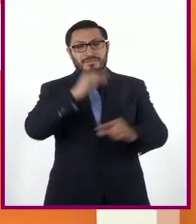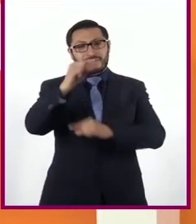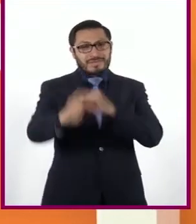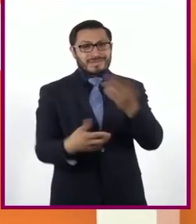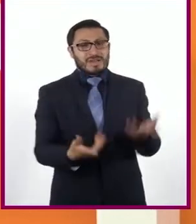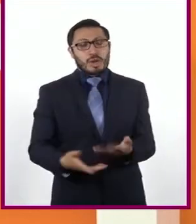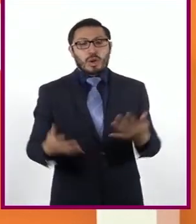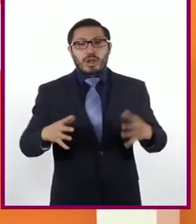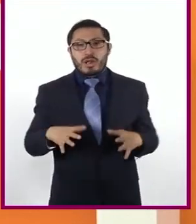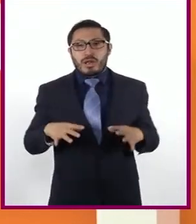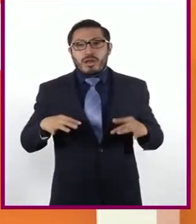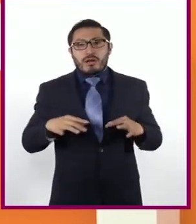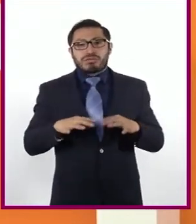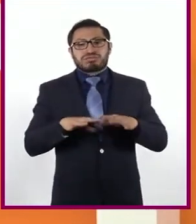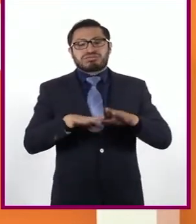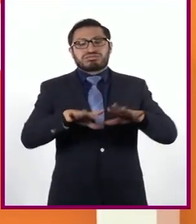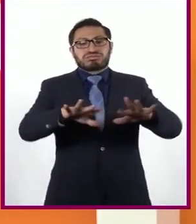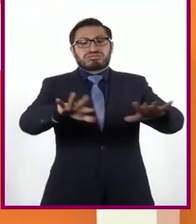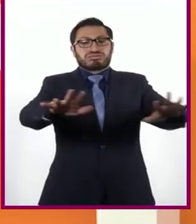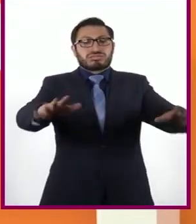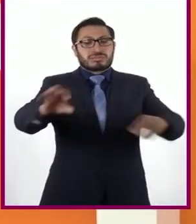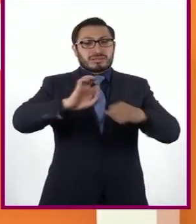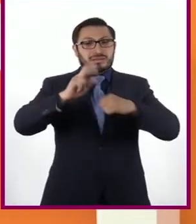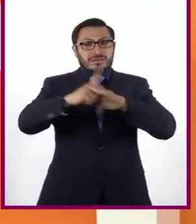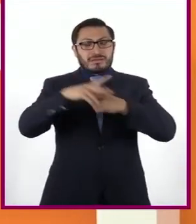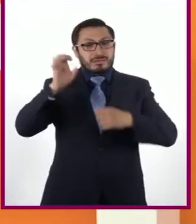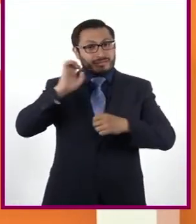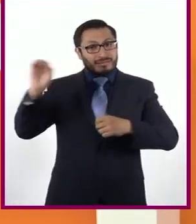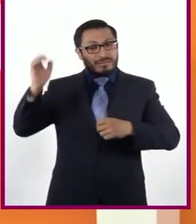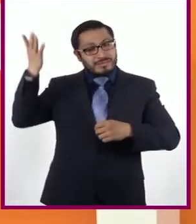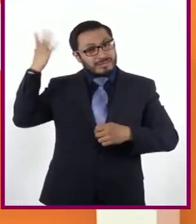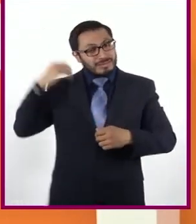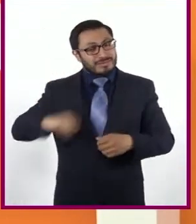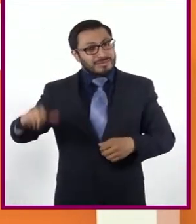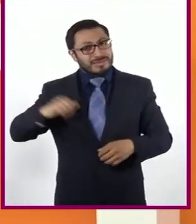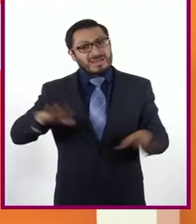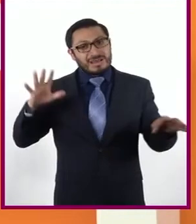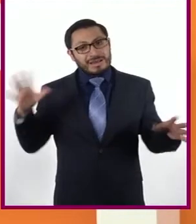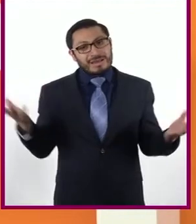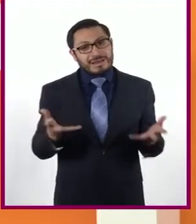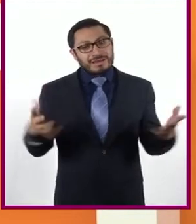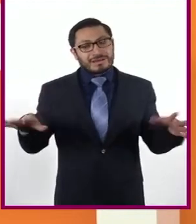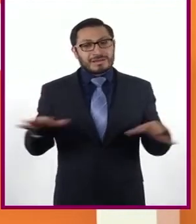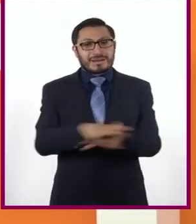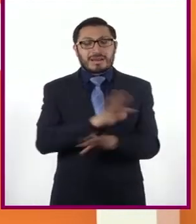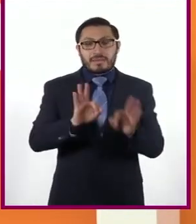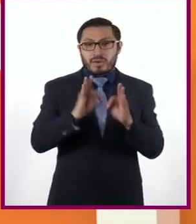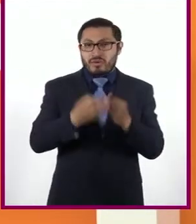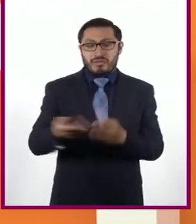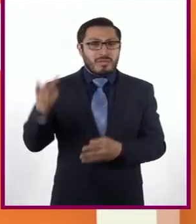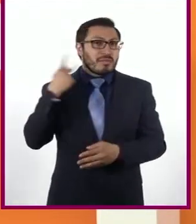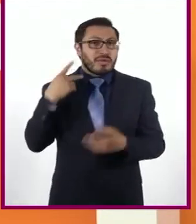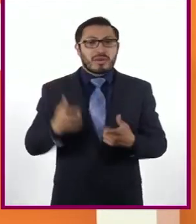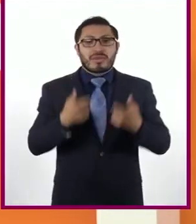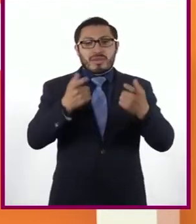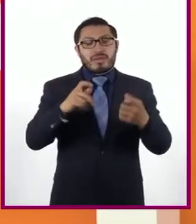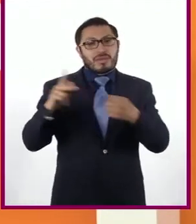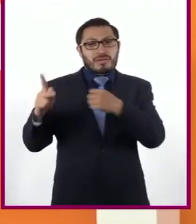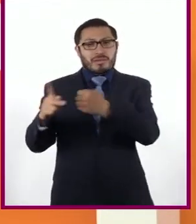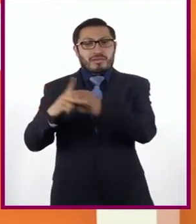a poco terreno en la Europa occidental. Generaron un cambio en el sistema político y económico de las